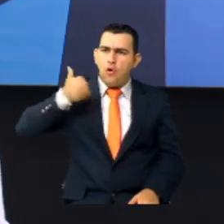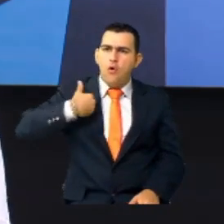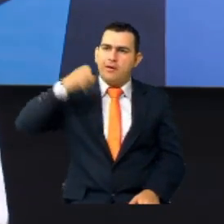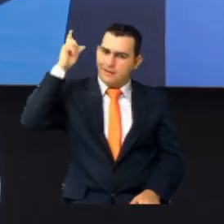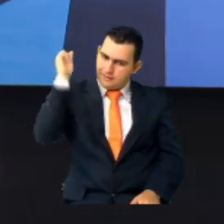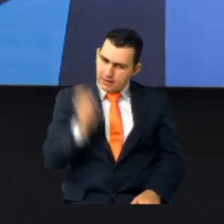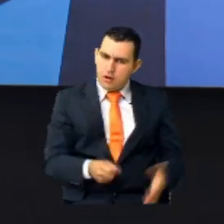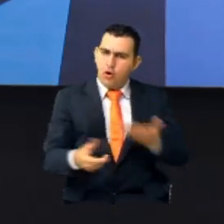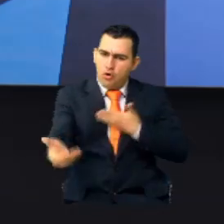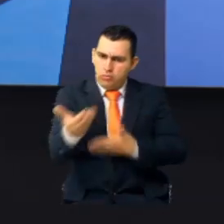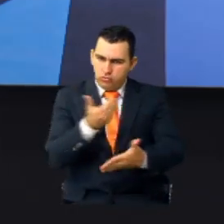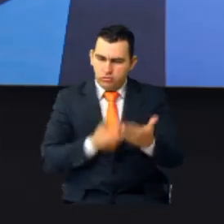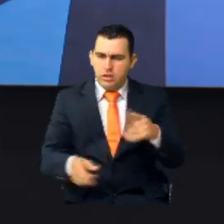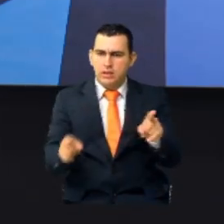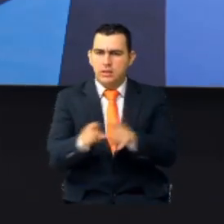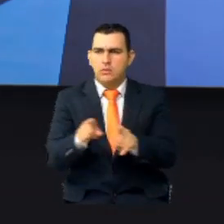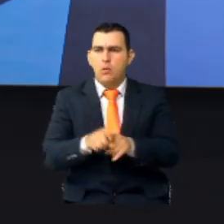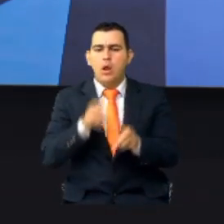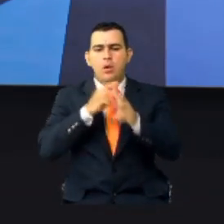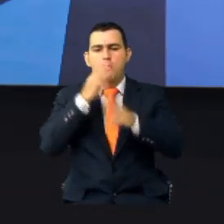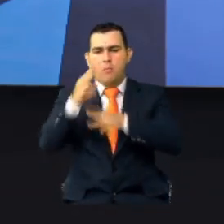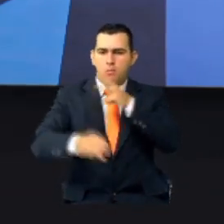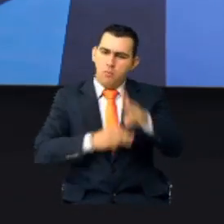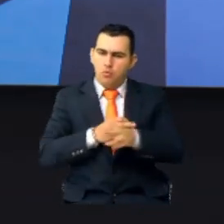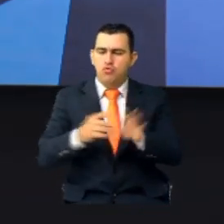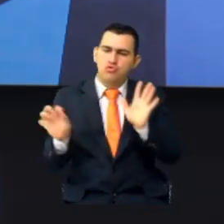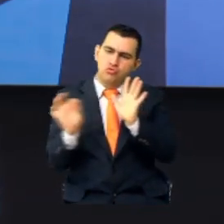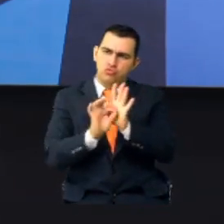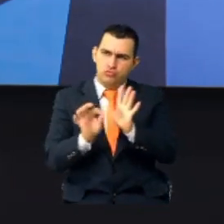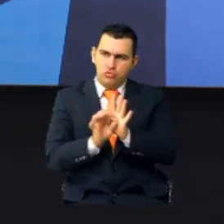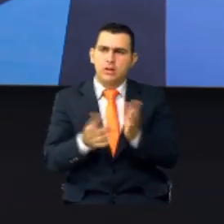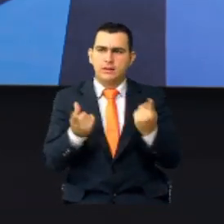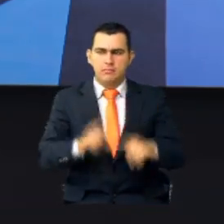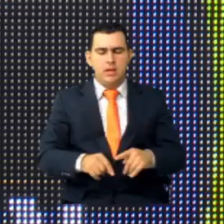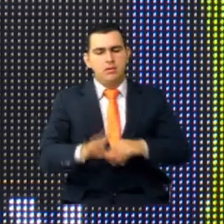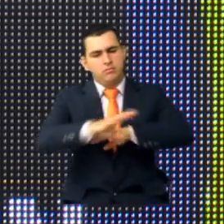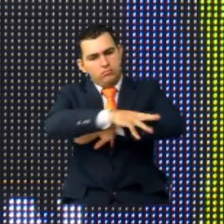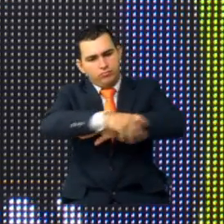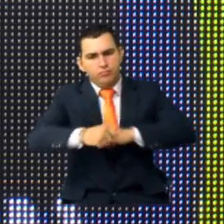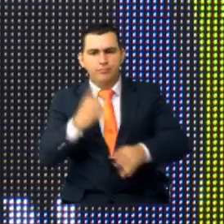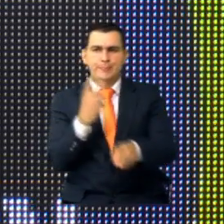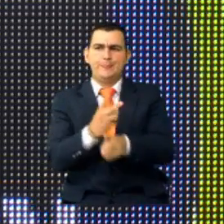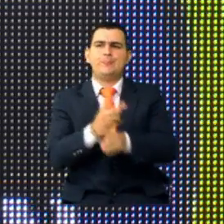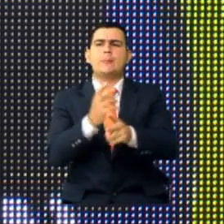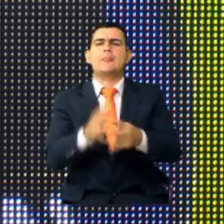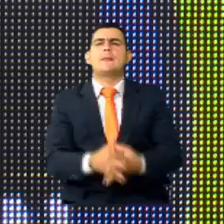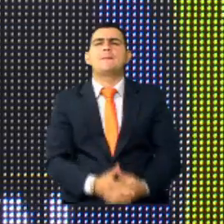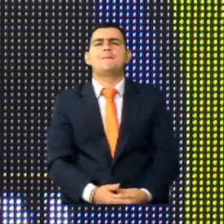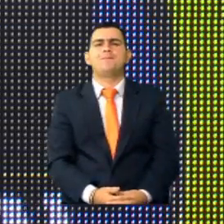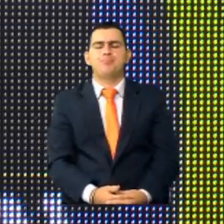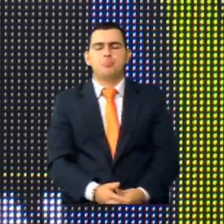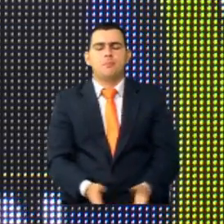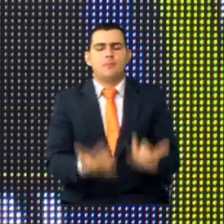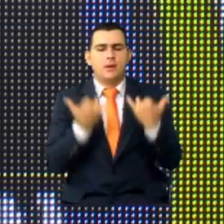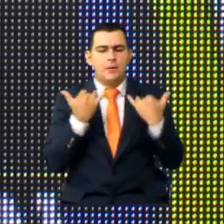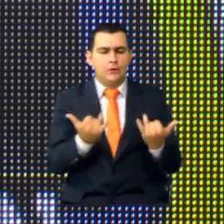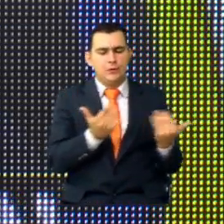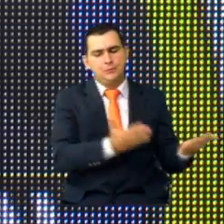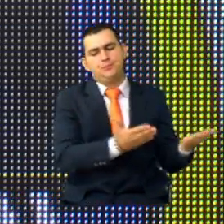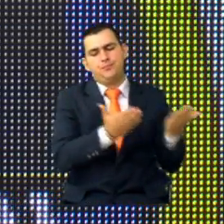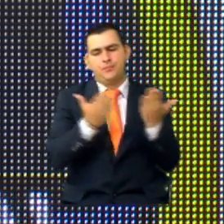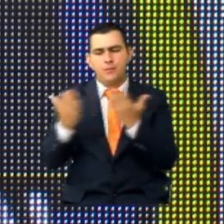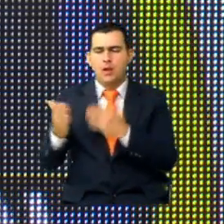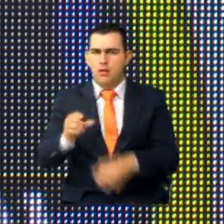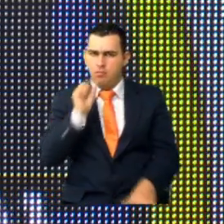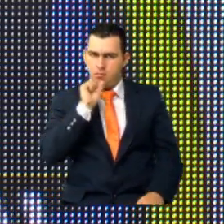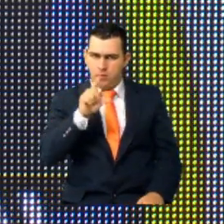no tengan que terminar cayendo al mundo de las drogas, de la delincuencia y de la violencia. Gracias. Es el turno ahora para el candidato